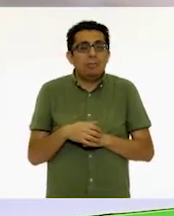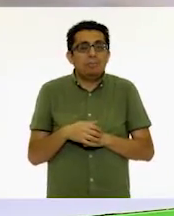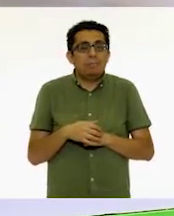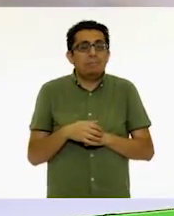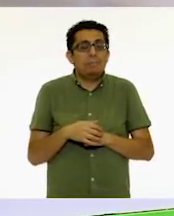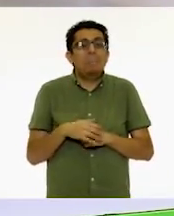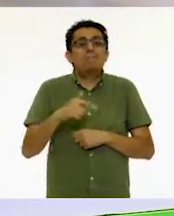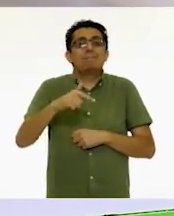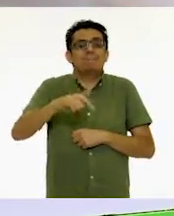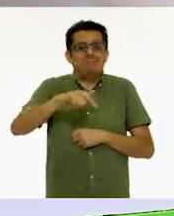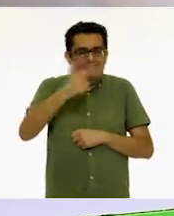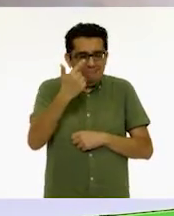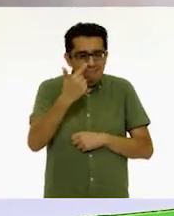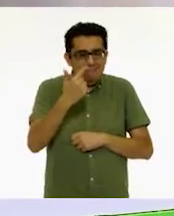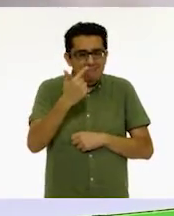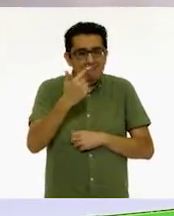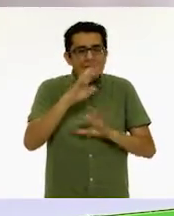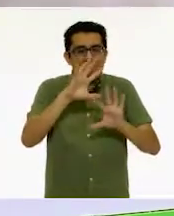1, 2, 3, 4, 5, 6, 7, 8, 9, 10, 11 y 12.